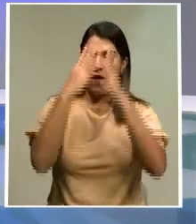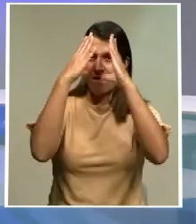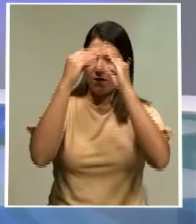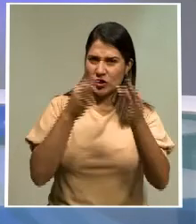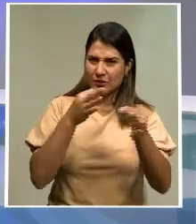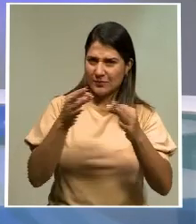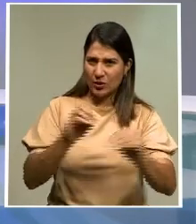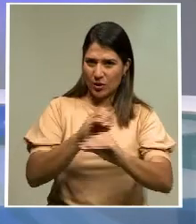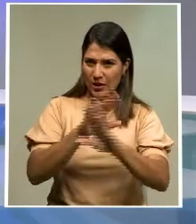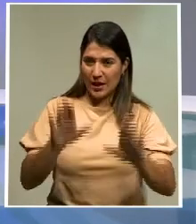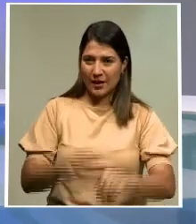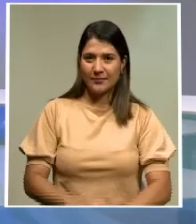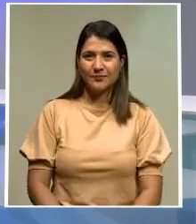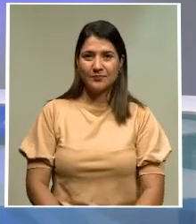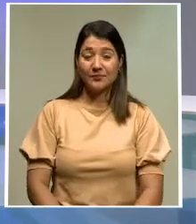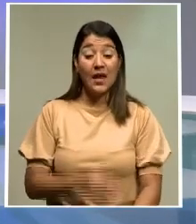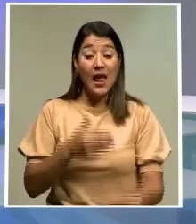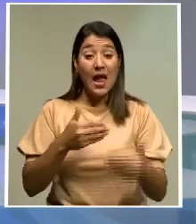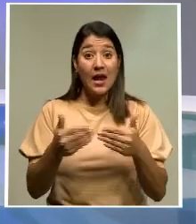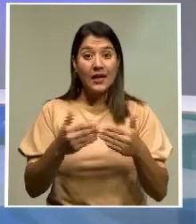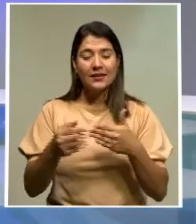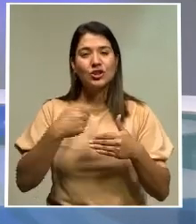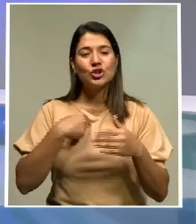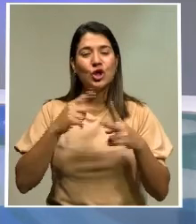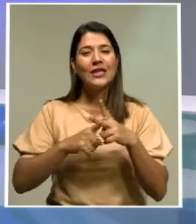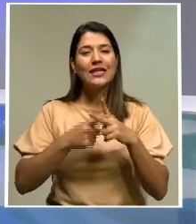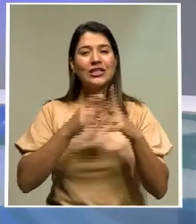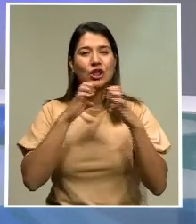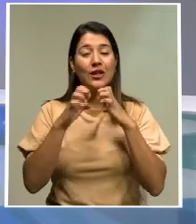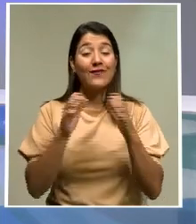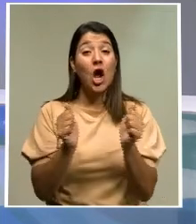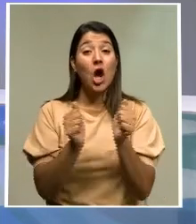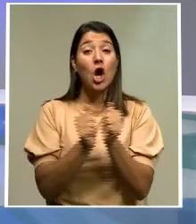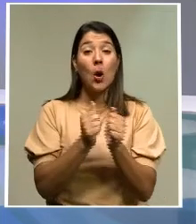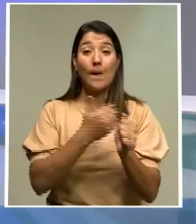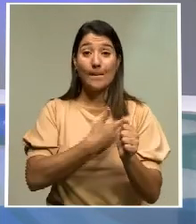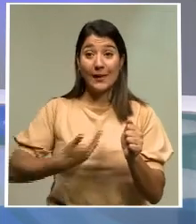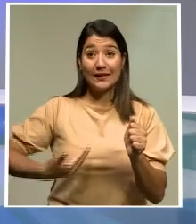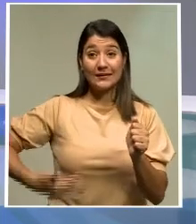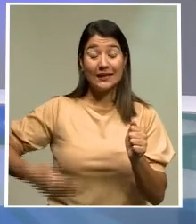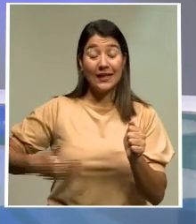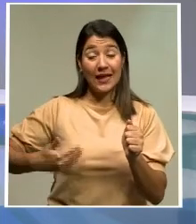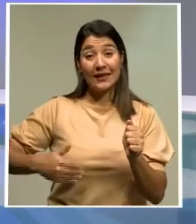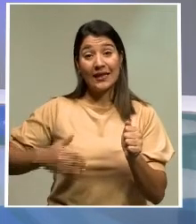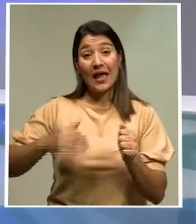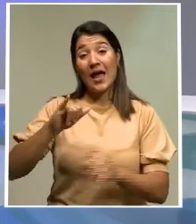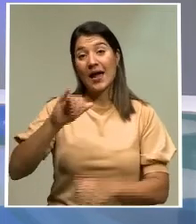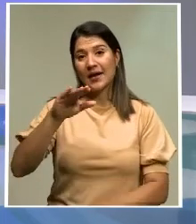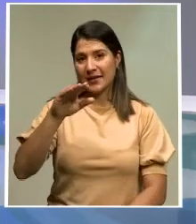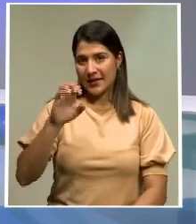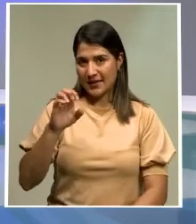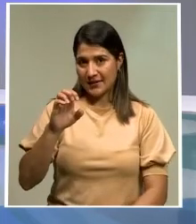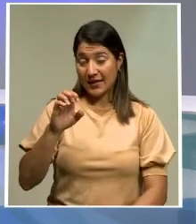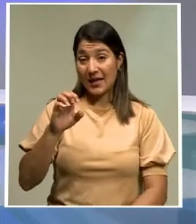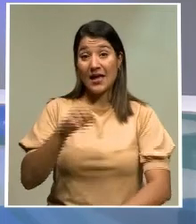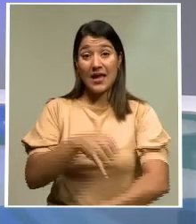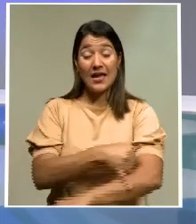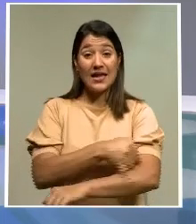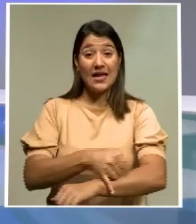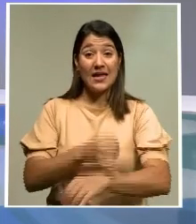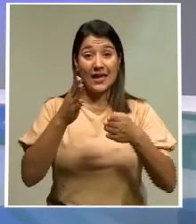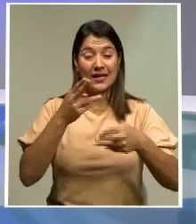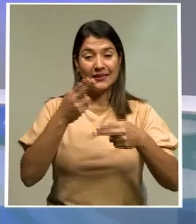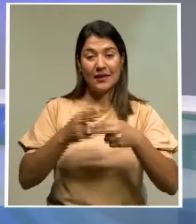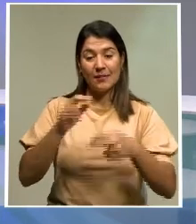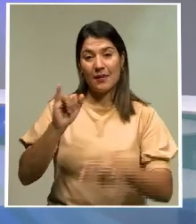contexto. En unos minutos voy a conversar con la presidenta ejecutiva del ICE, la ingeniera Irene